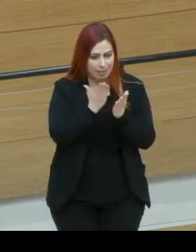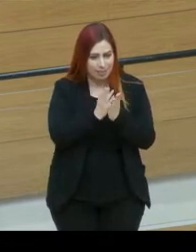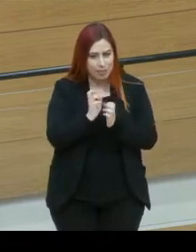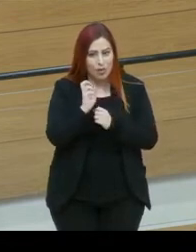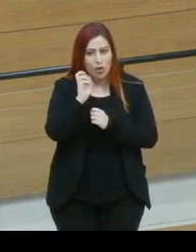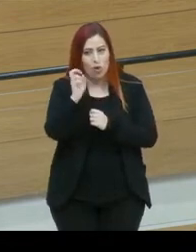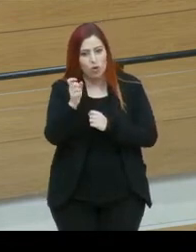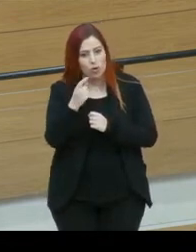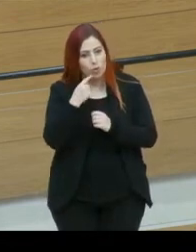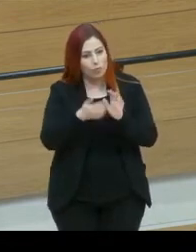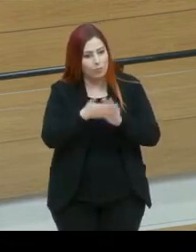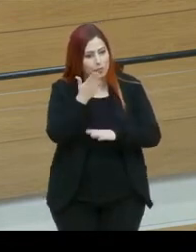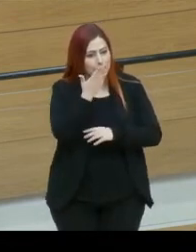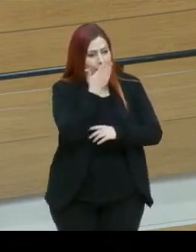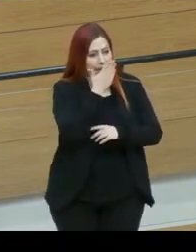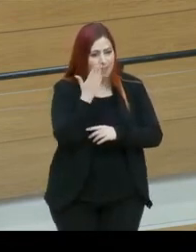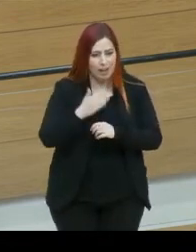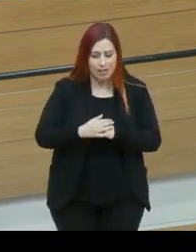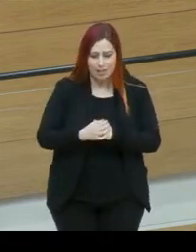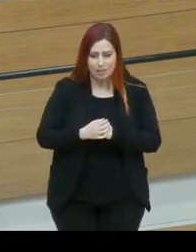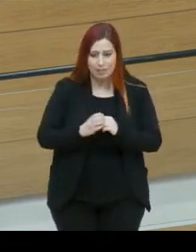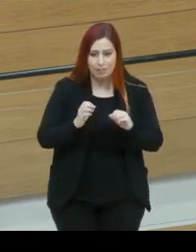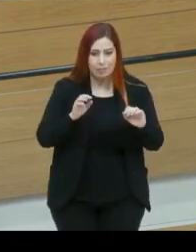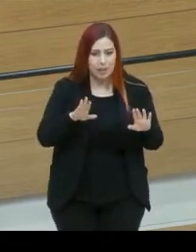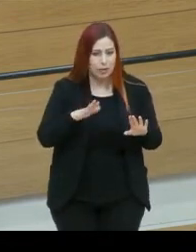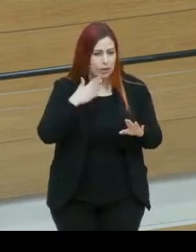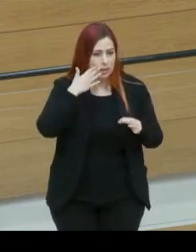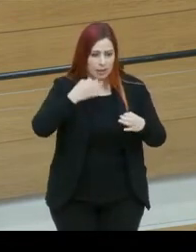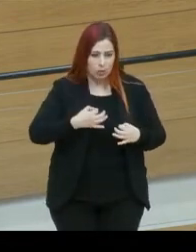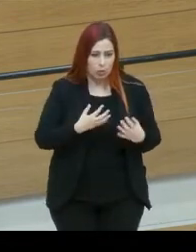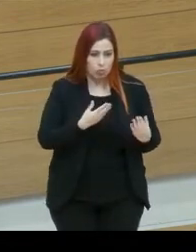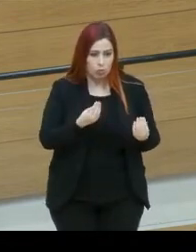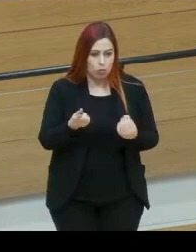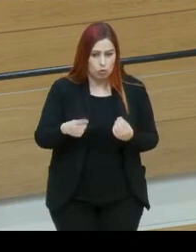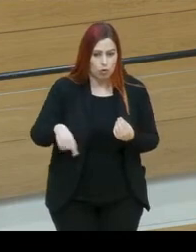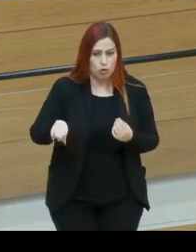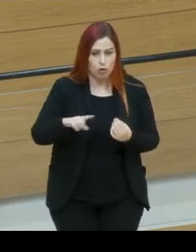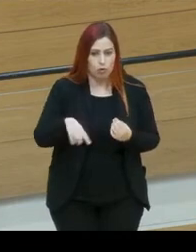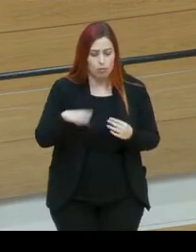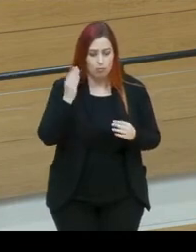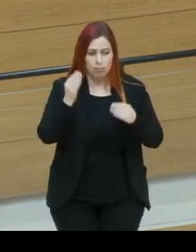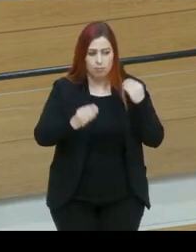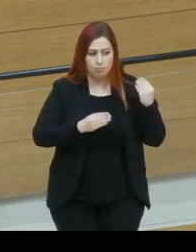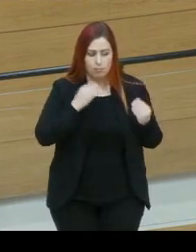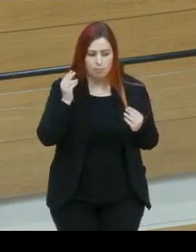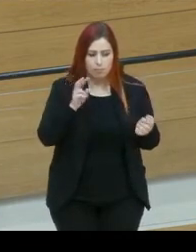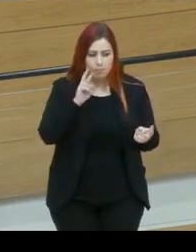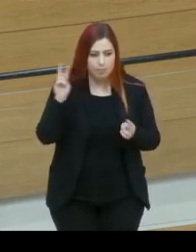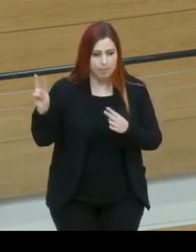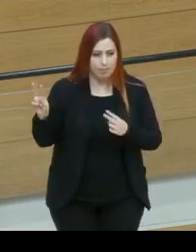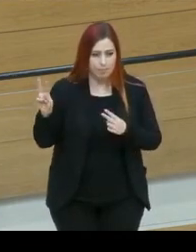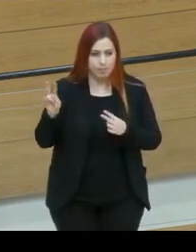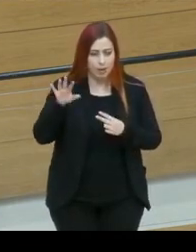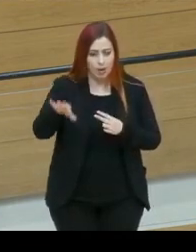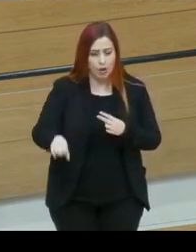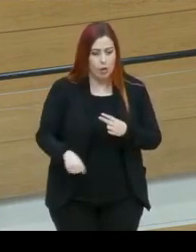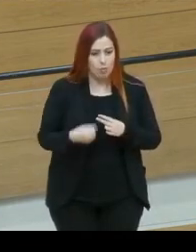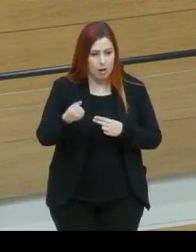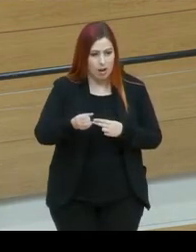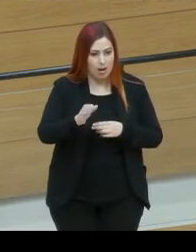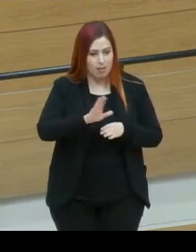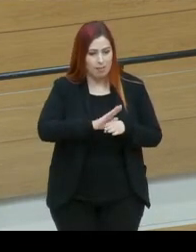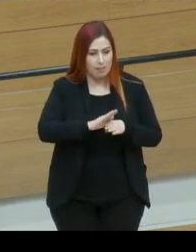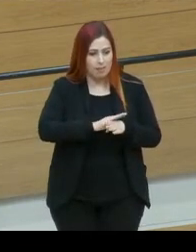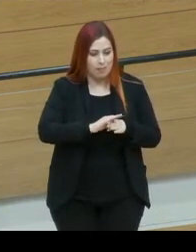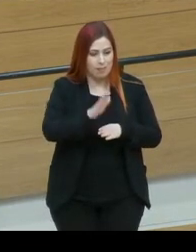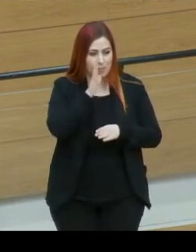habéis dicho, vais de carnaval, pero probablemente muchos de vosotros estéis pensando en esto, y es comprar un lote